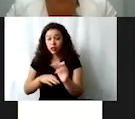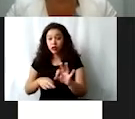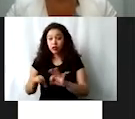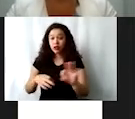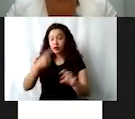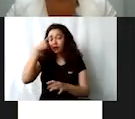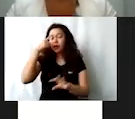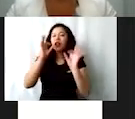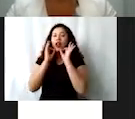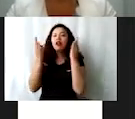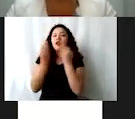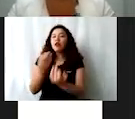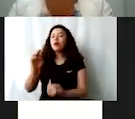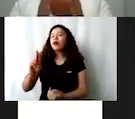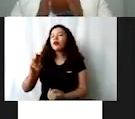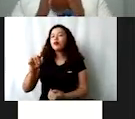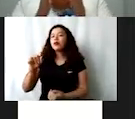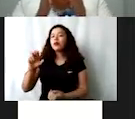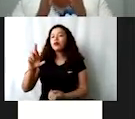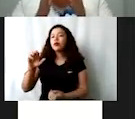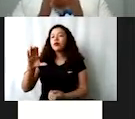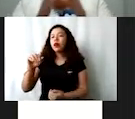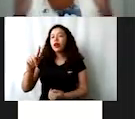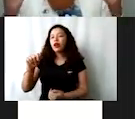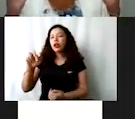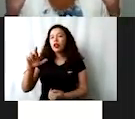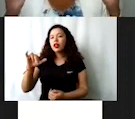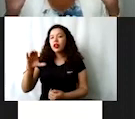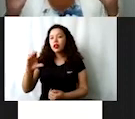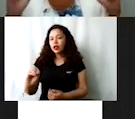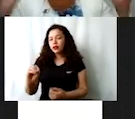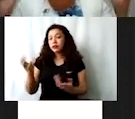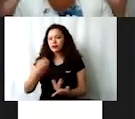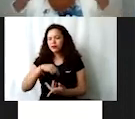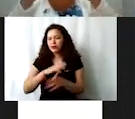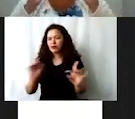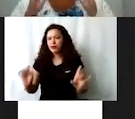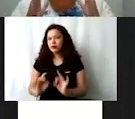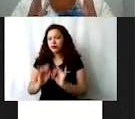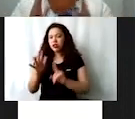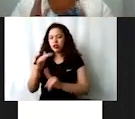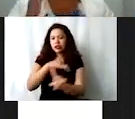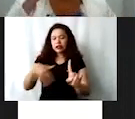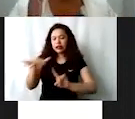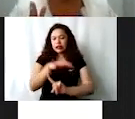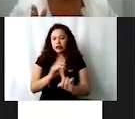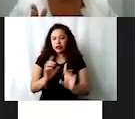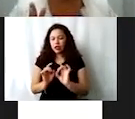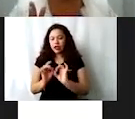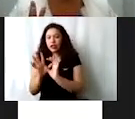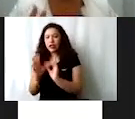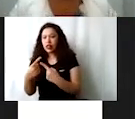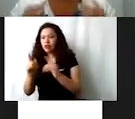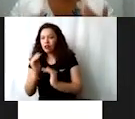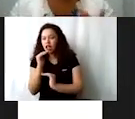modelos burocráticos, en donde cuando sale una situación fuera de contexto de lo que está ya